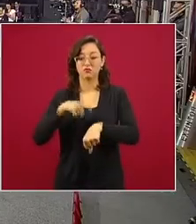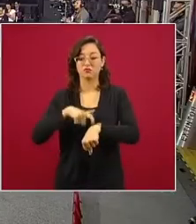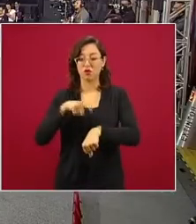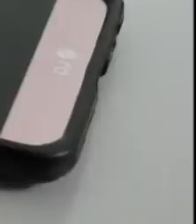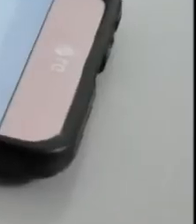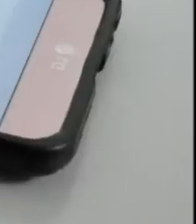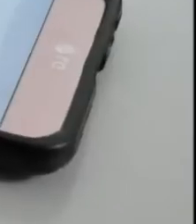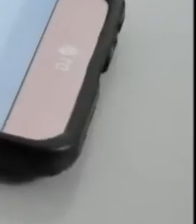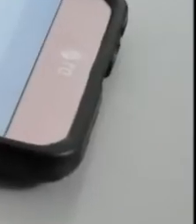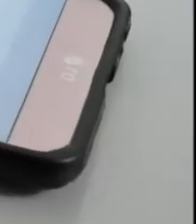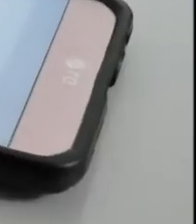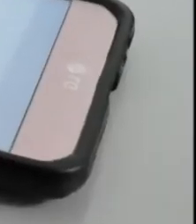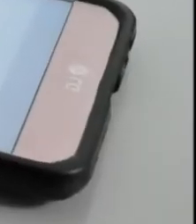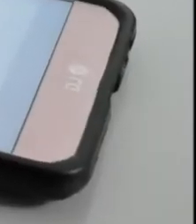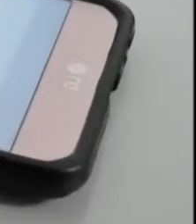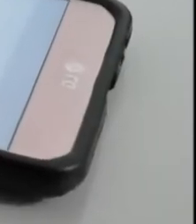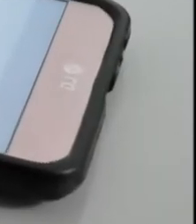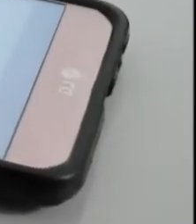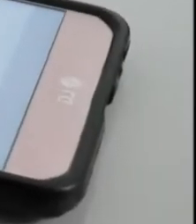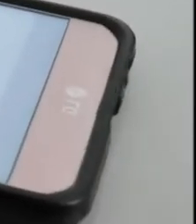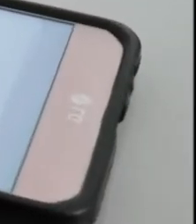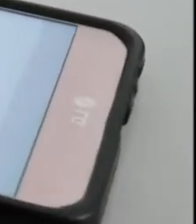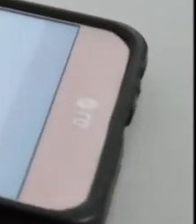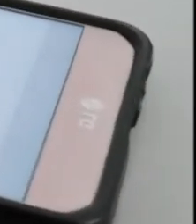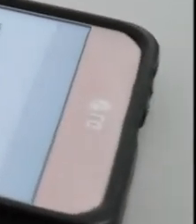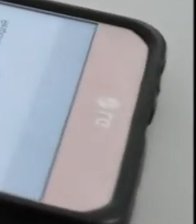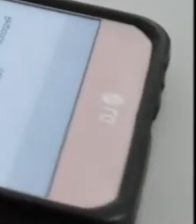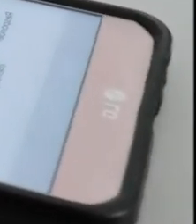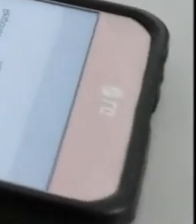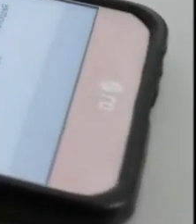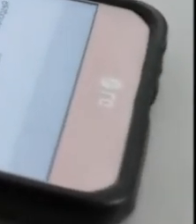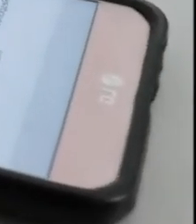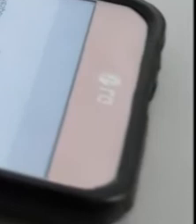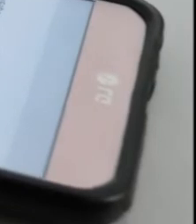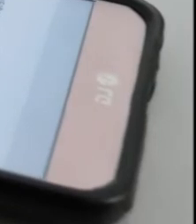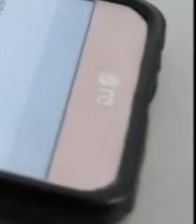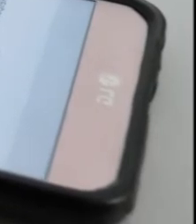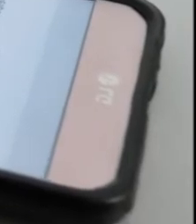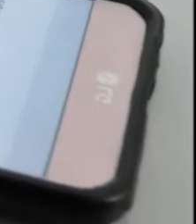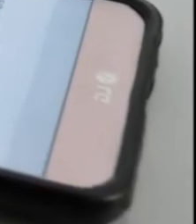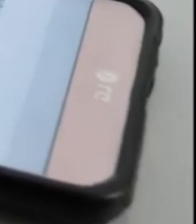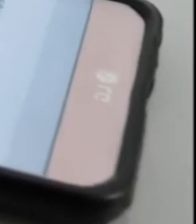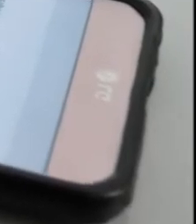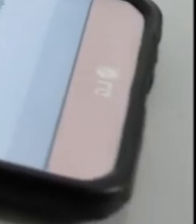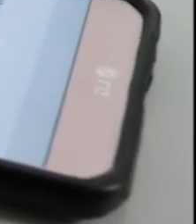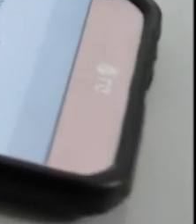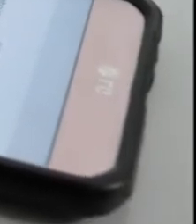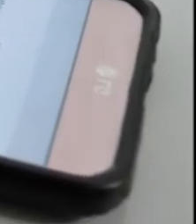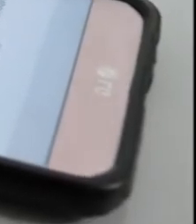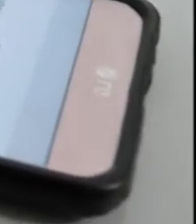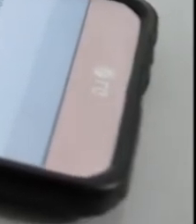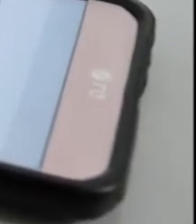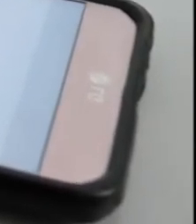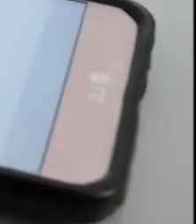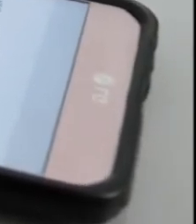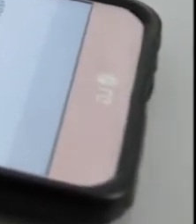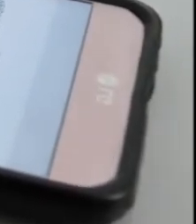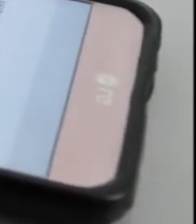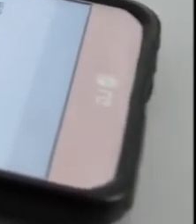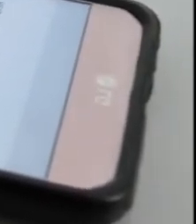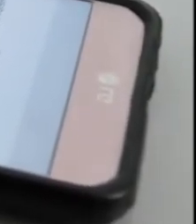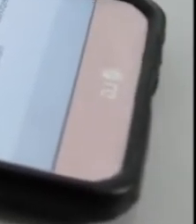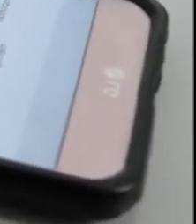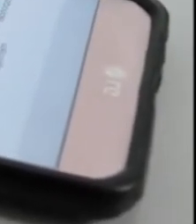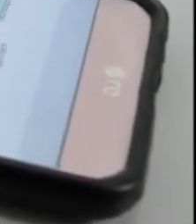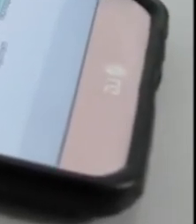del Ejecutivo. Sobre la premisa, usted podía escuchar en su teléfono, cada vez que usted sabe o ha escuchado sobre alguna declaración